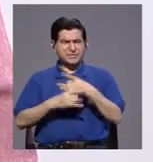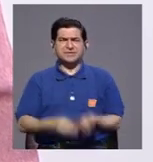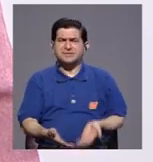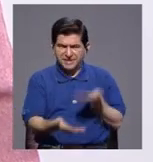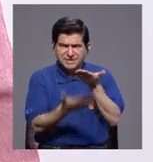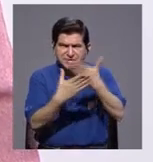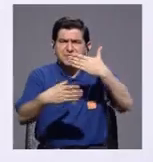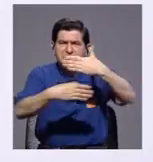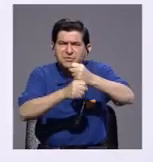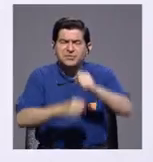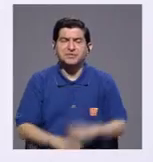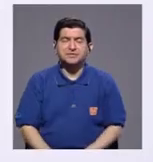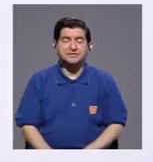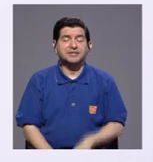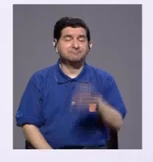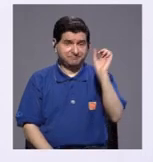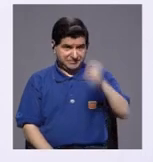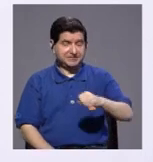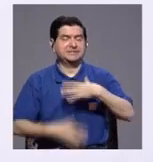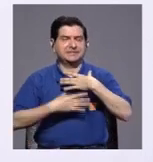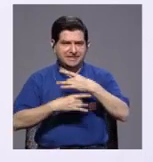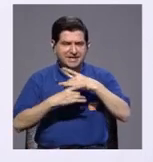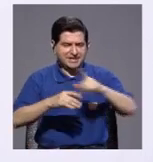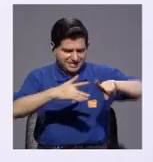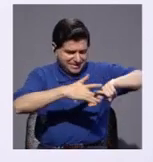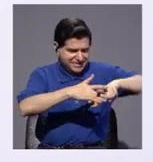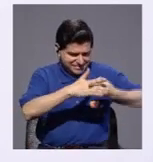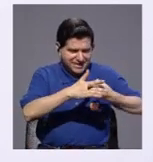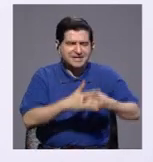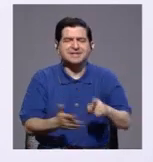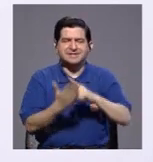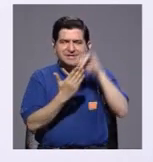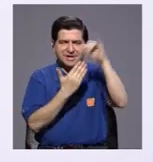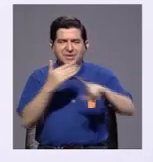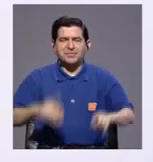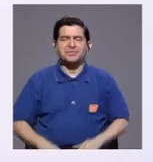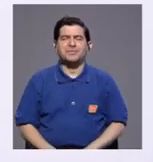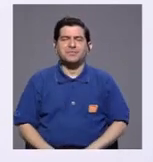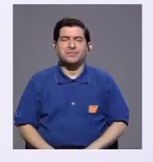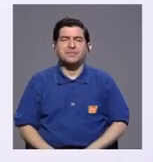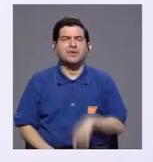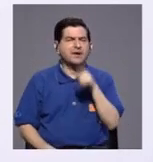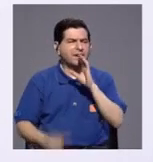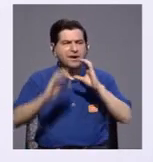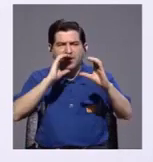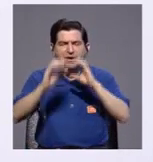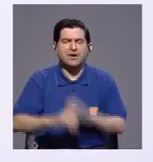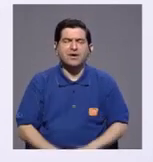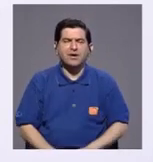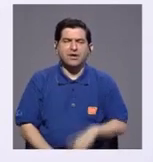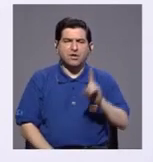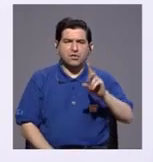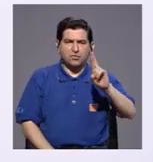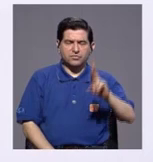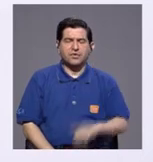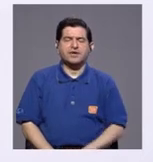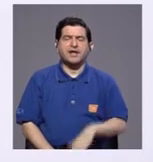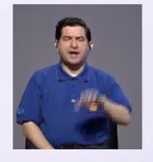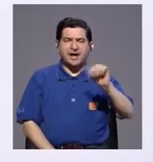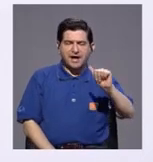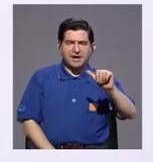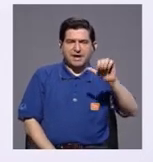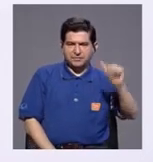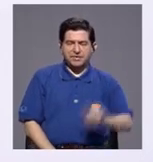propuesta de que ustedes hacen que es muy interesante el cómo surgió este proyecto y fue una conversación / la doctora anna ternura del